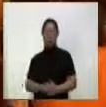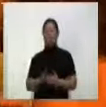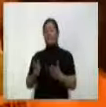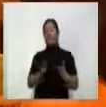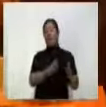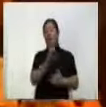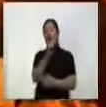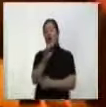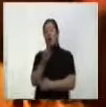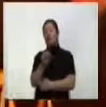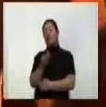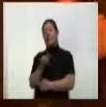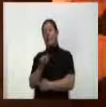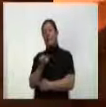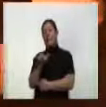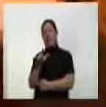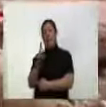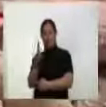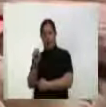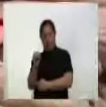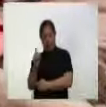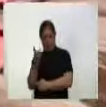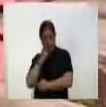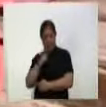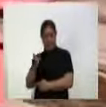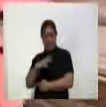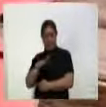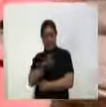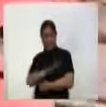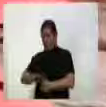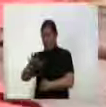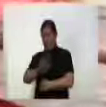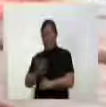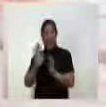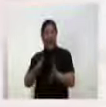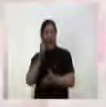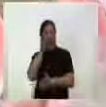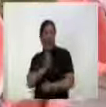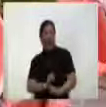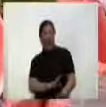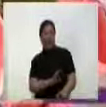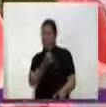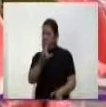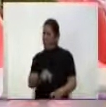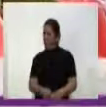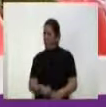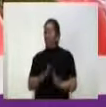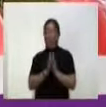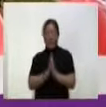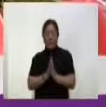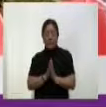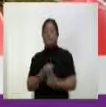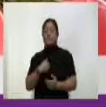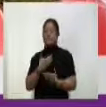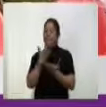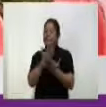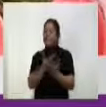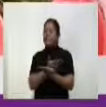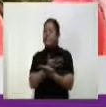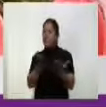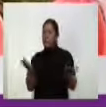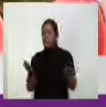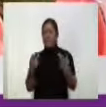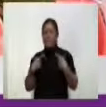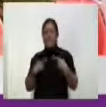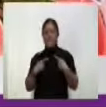llamó a la población que acude a estos centros de abasto a no relajar los hábitos de protección. Que no bajen la guardia y que pues ahora sí que